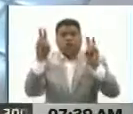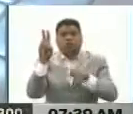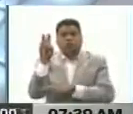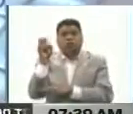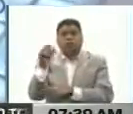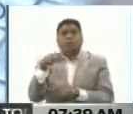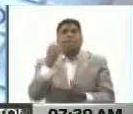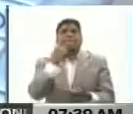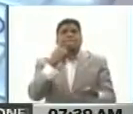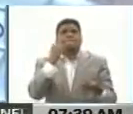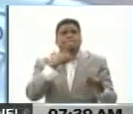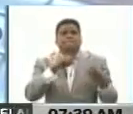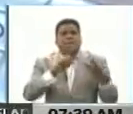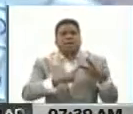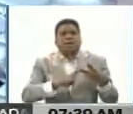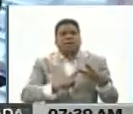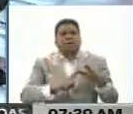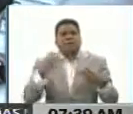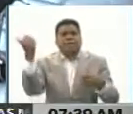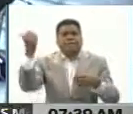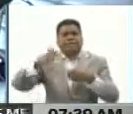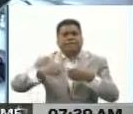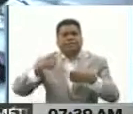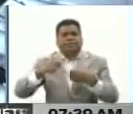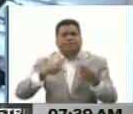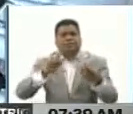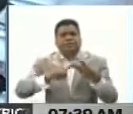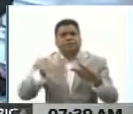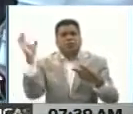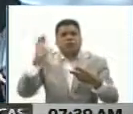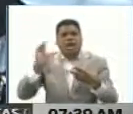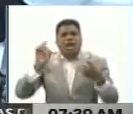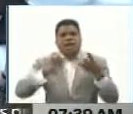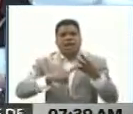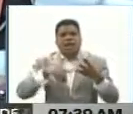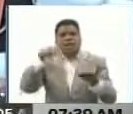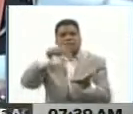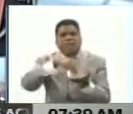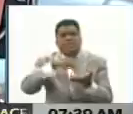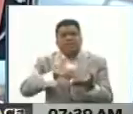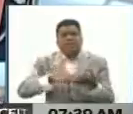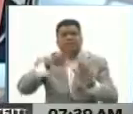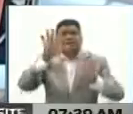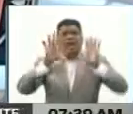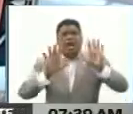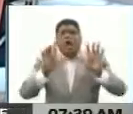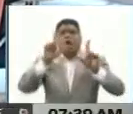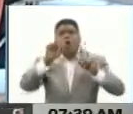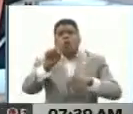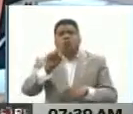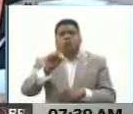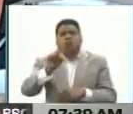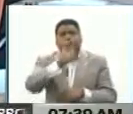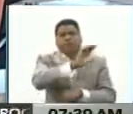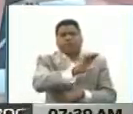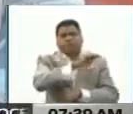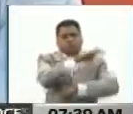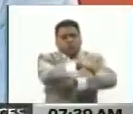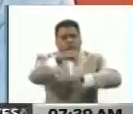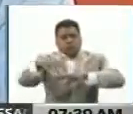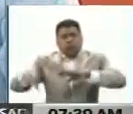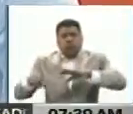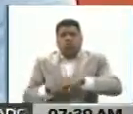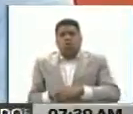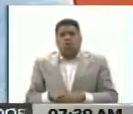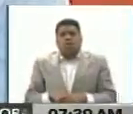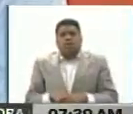Valencia, Barquisimeto, Caracas, por supuesto, Miranda. Son 11 ciudades, son 25 salas de una película de la Villa